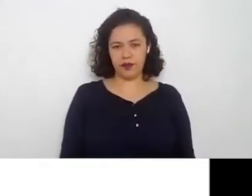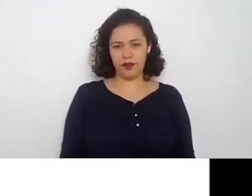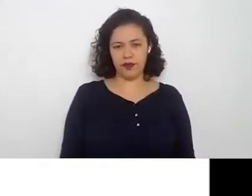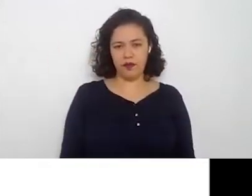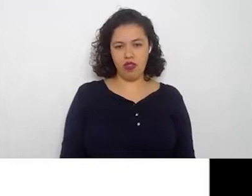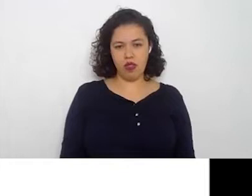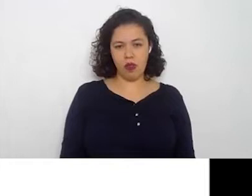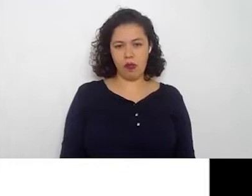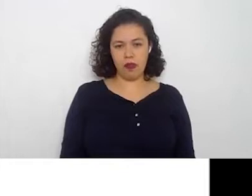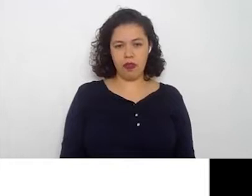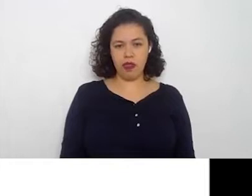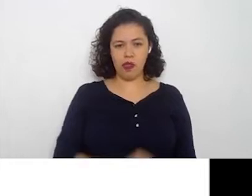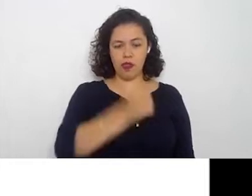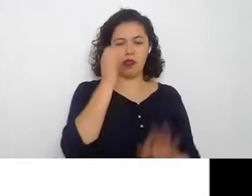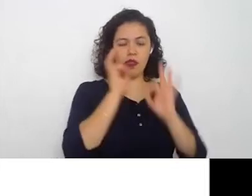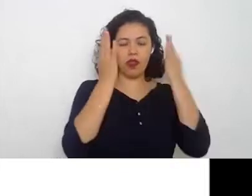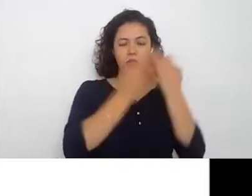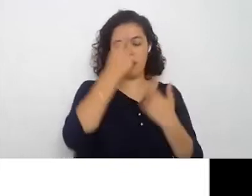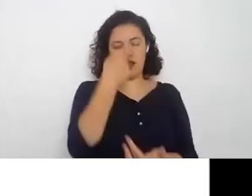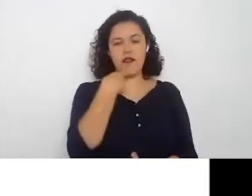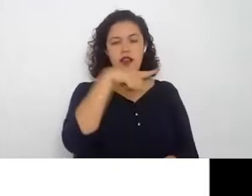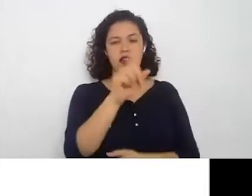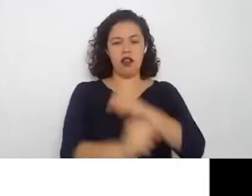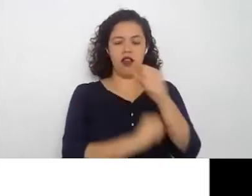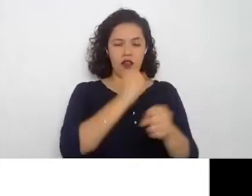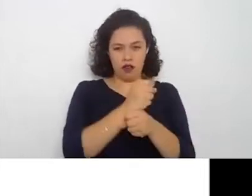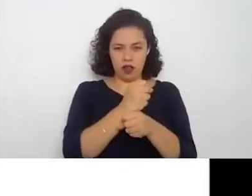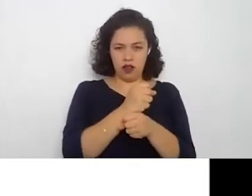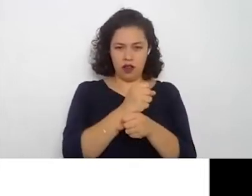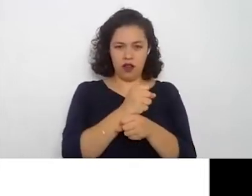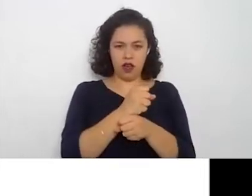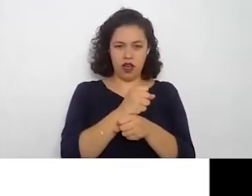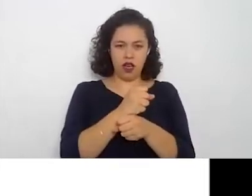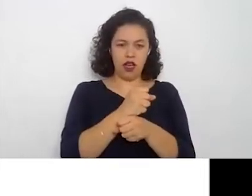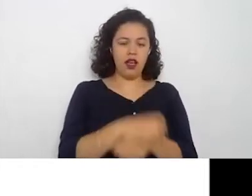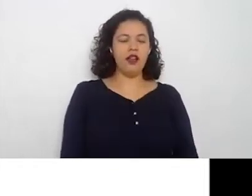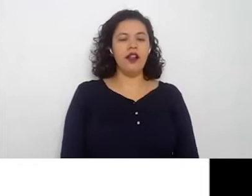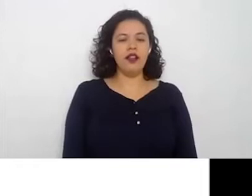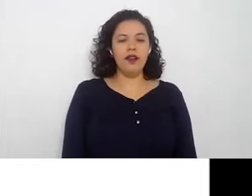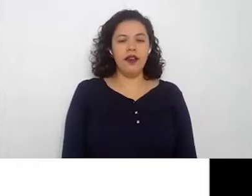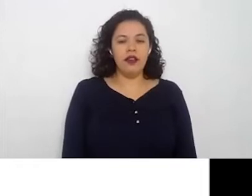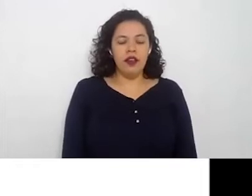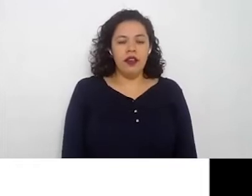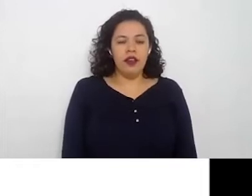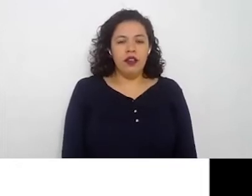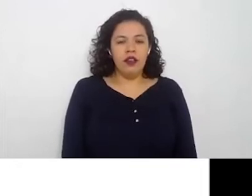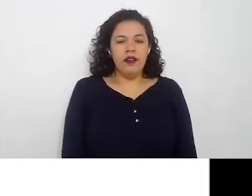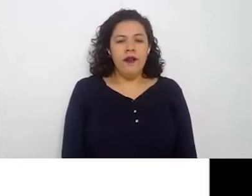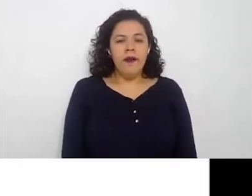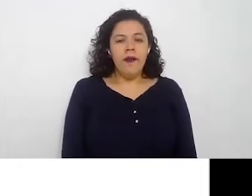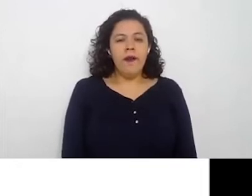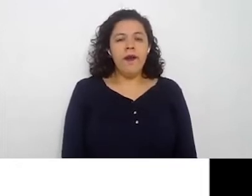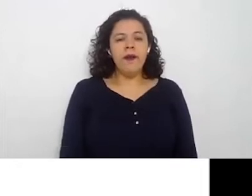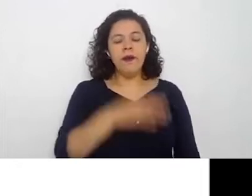modalidades en la declaración anual que precisamente adicionan en el último párrafo del